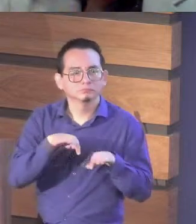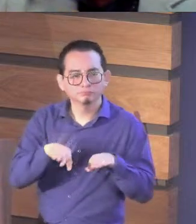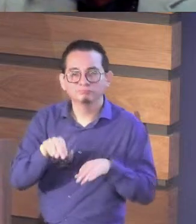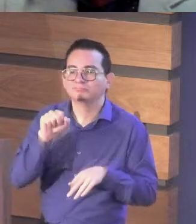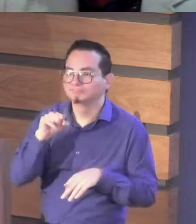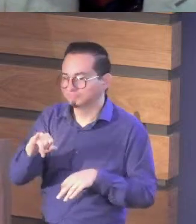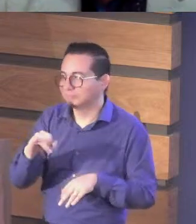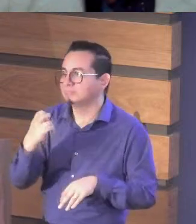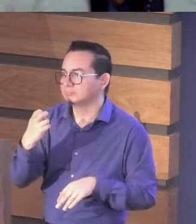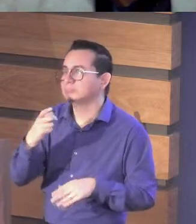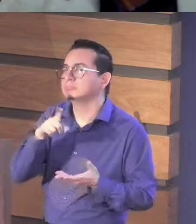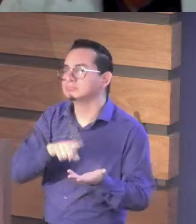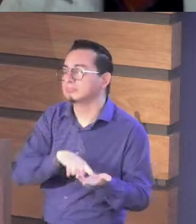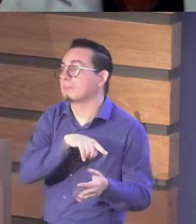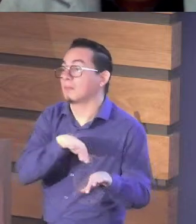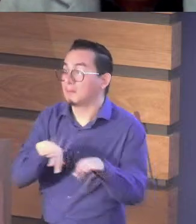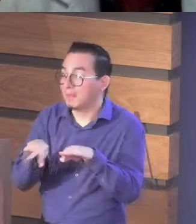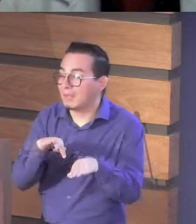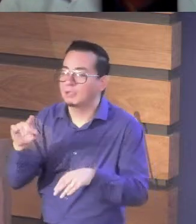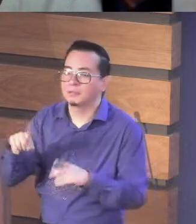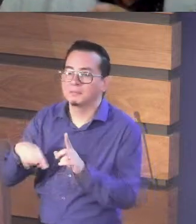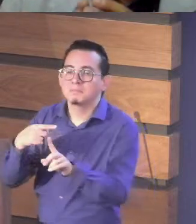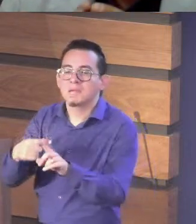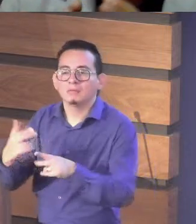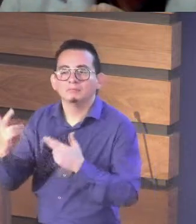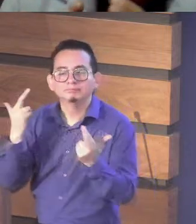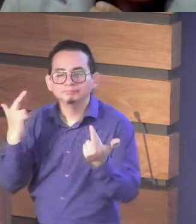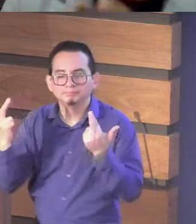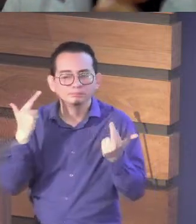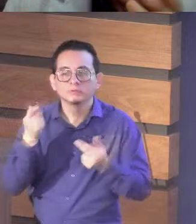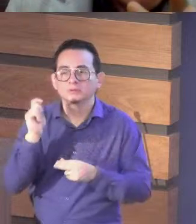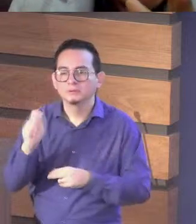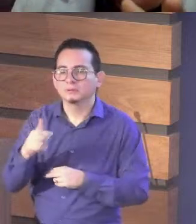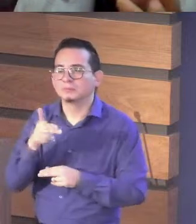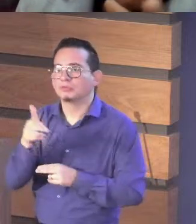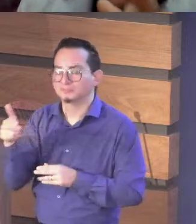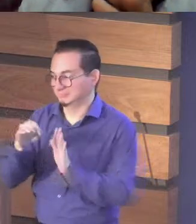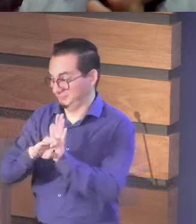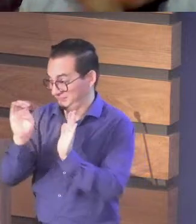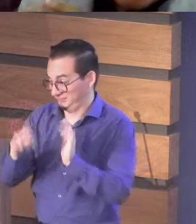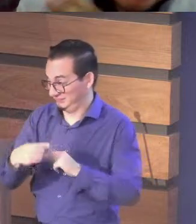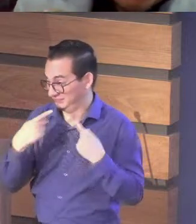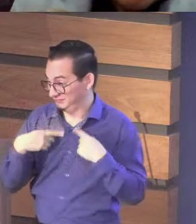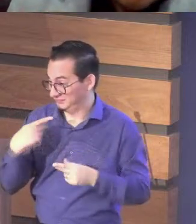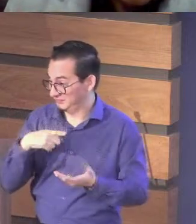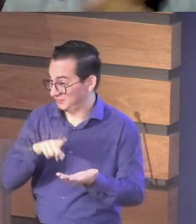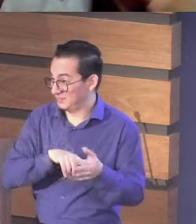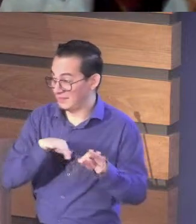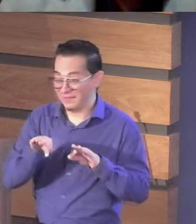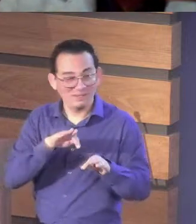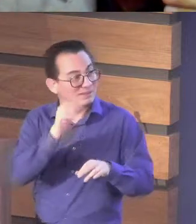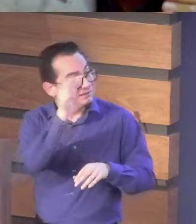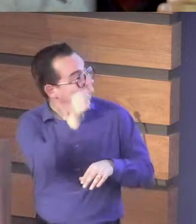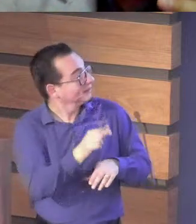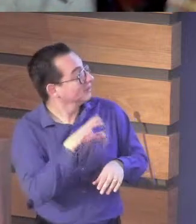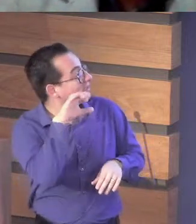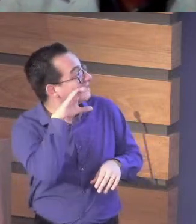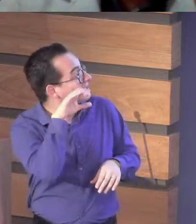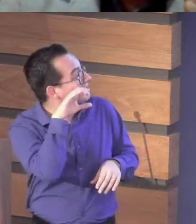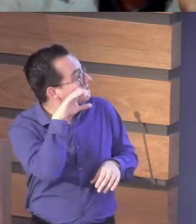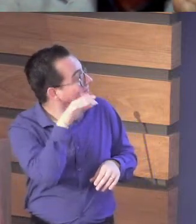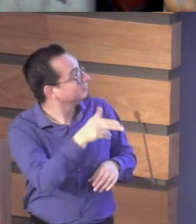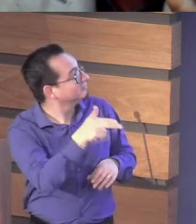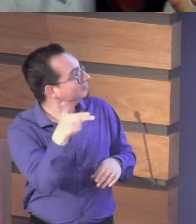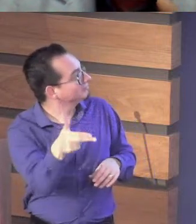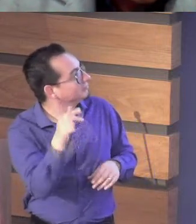por un trauma acústico y por una hipoacusia. Por ejemplo, los del trauma acústico son los de la columna naranja y los de la hipoacusia son